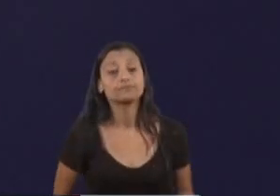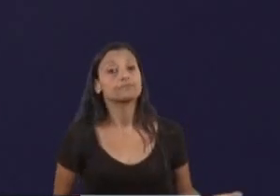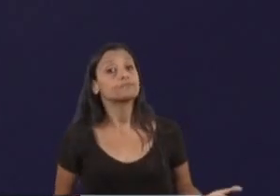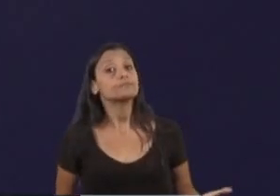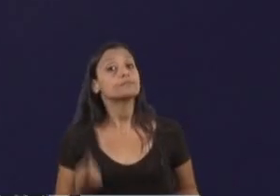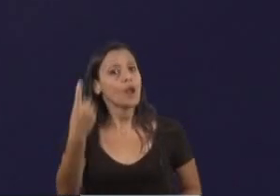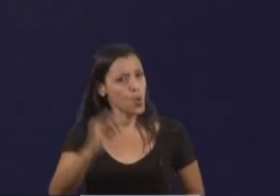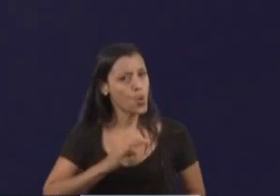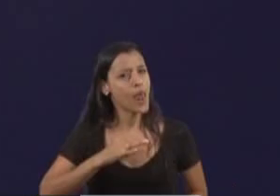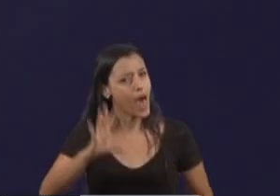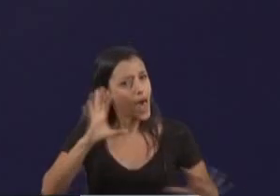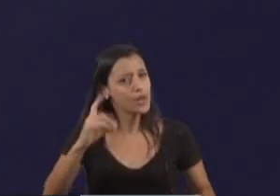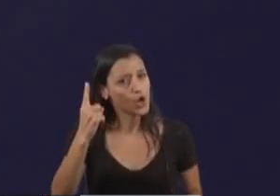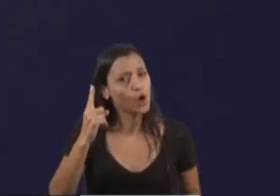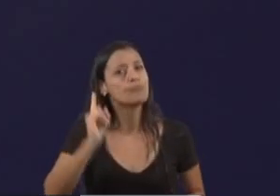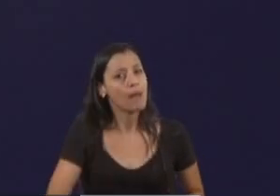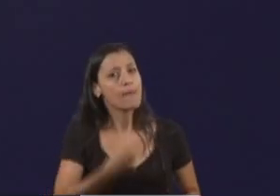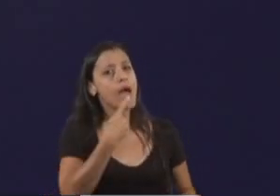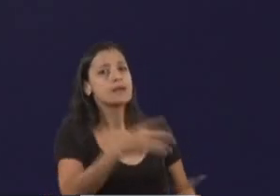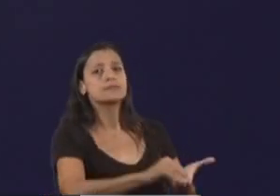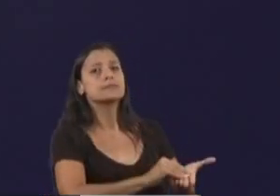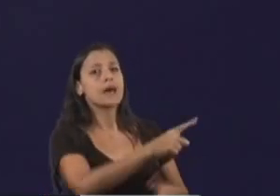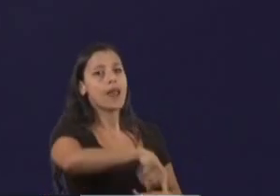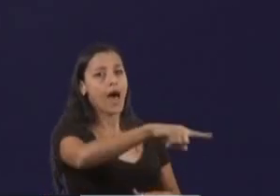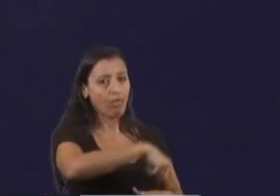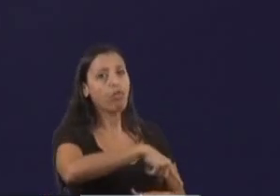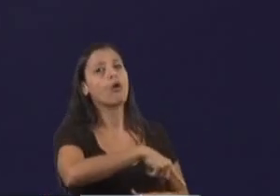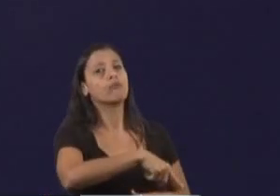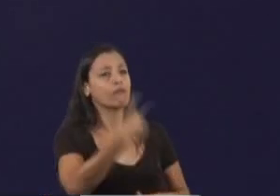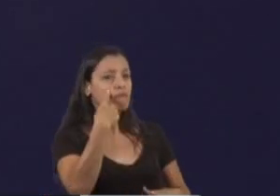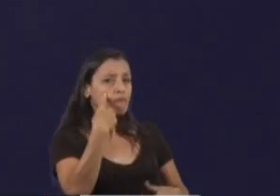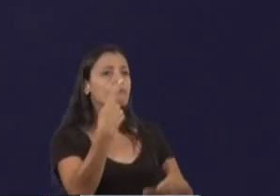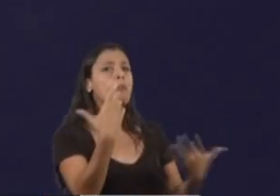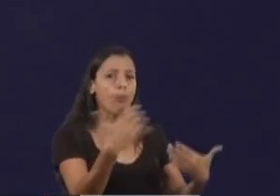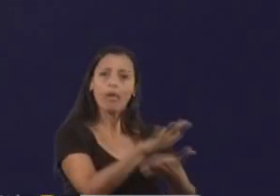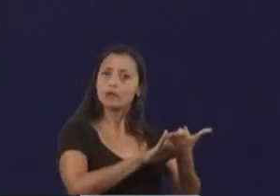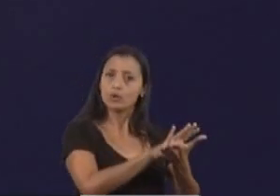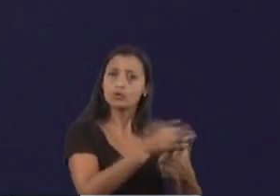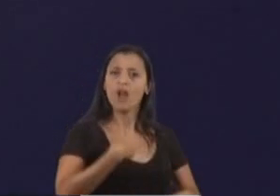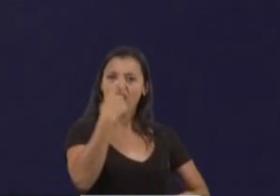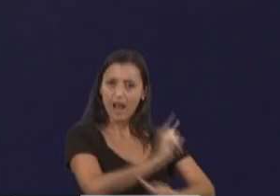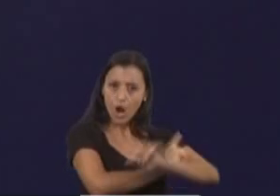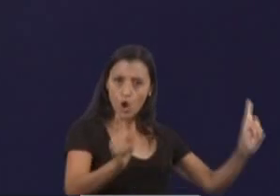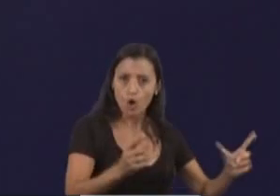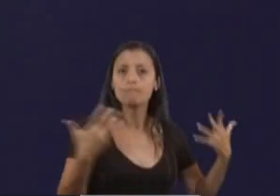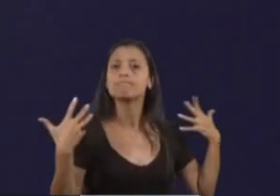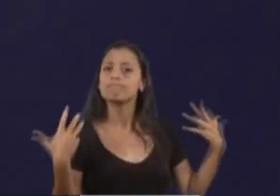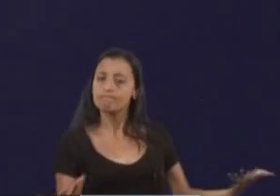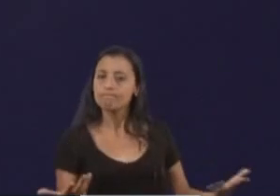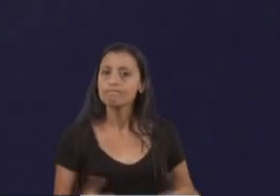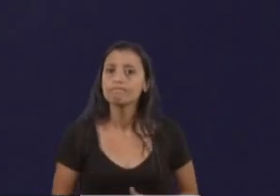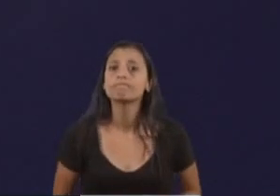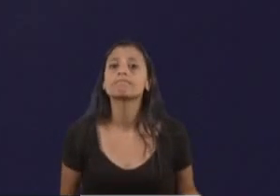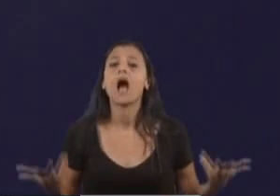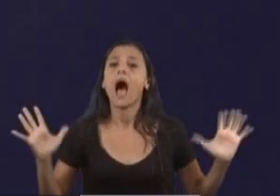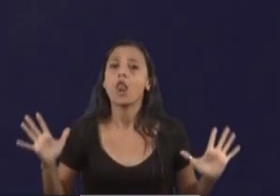un año estuvo el Senado en posición de resolver este tema y no lo hizo. Y tal vez no hay